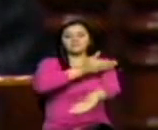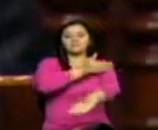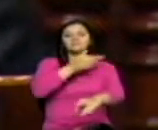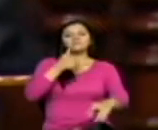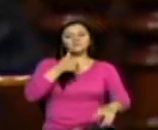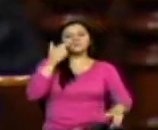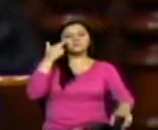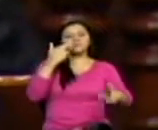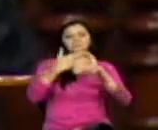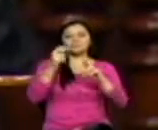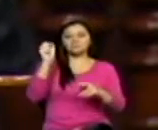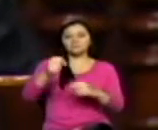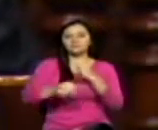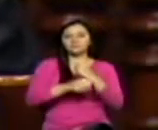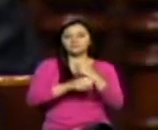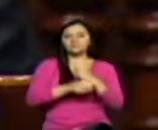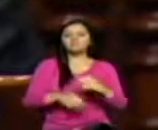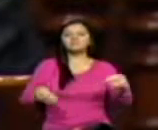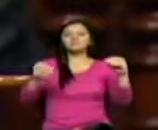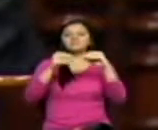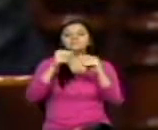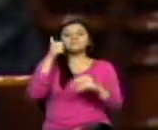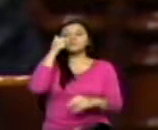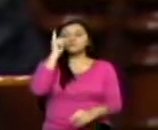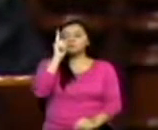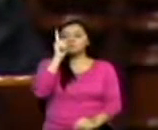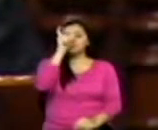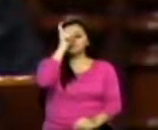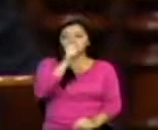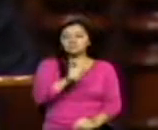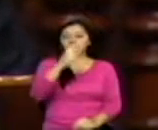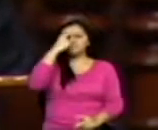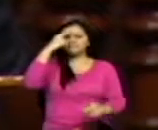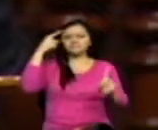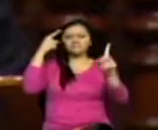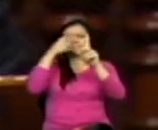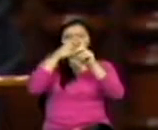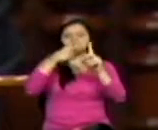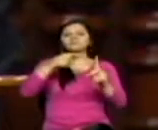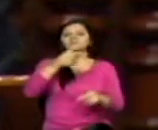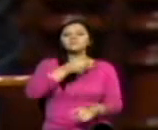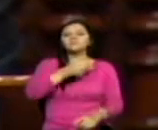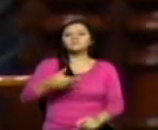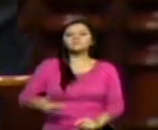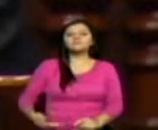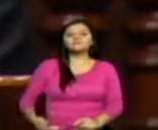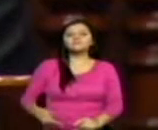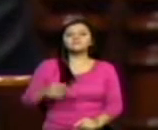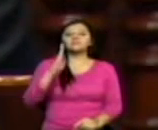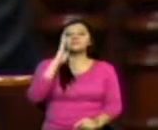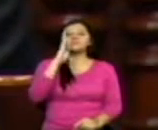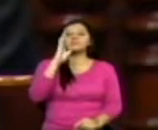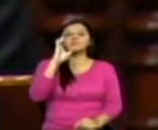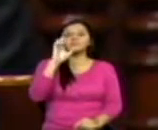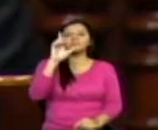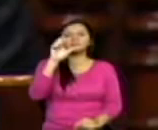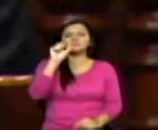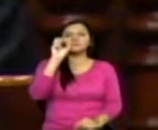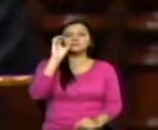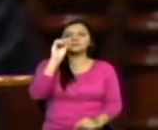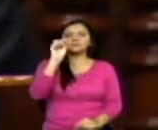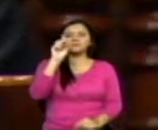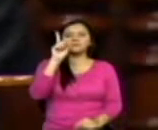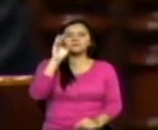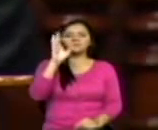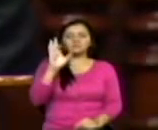quiero recordar a un gran demócrata, al presidente Fernando Belaúnde Terry,